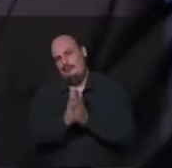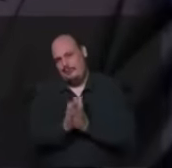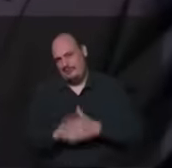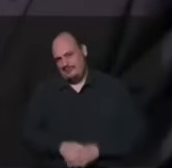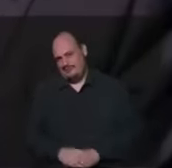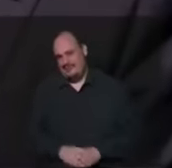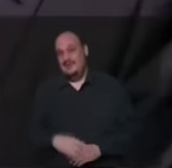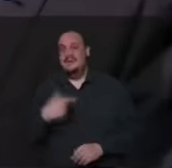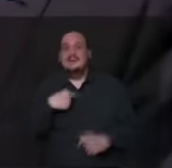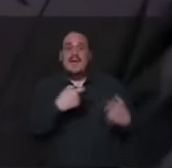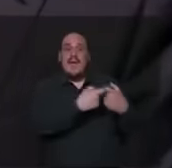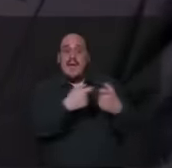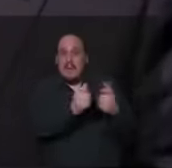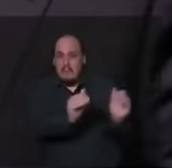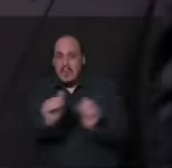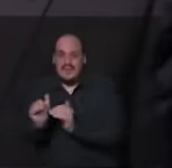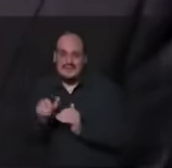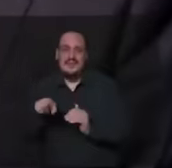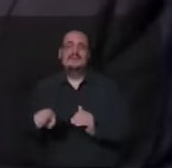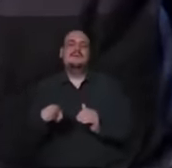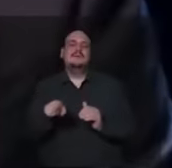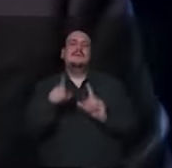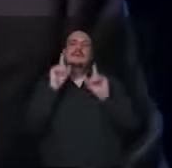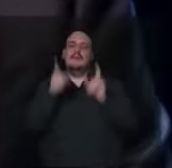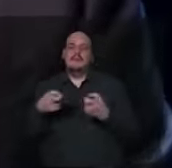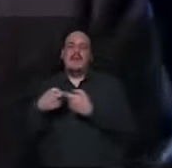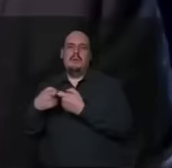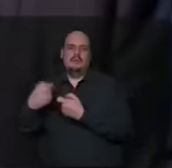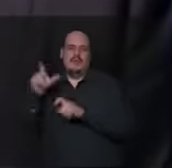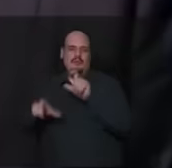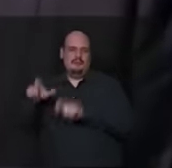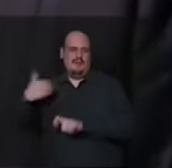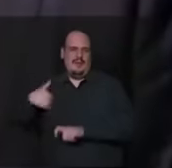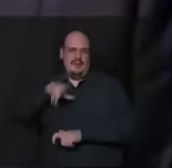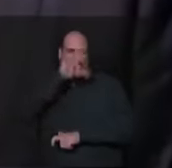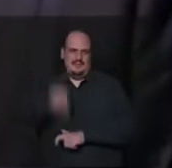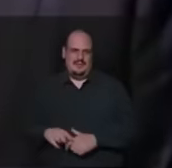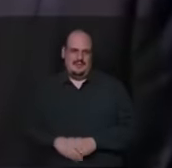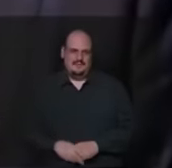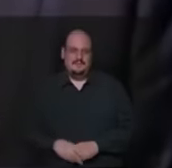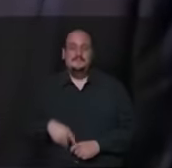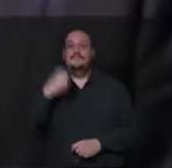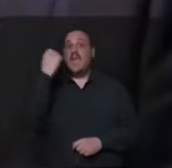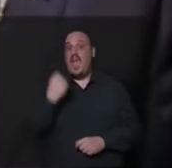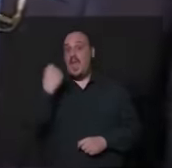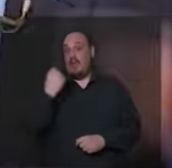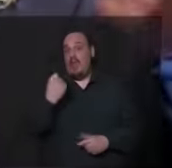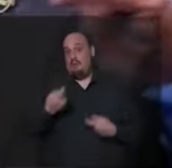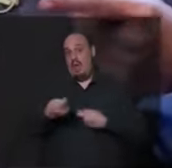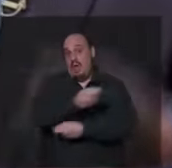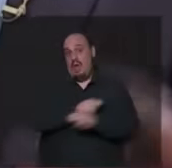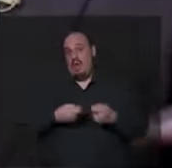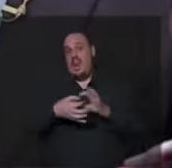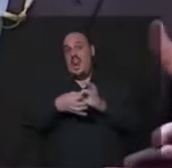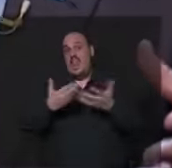decirle a las pymes y sobre todo a los empresarios argentinos, abrir la economía indiscriminadamente